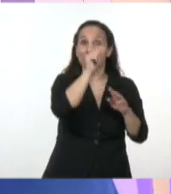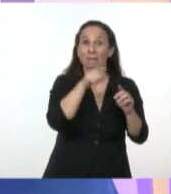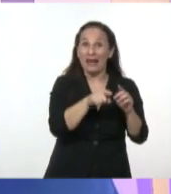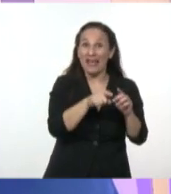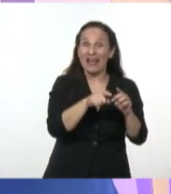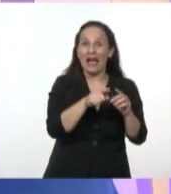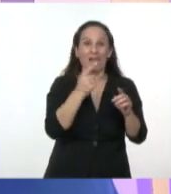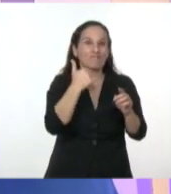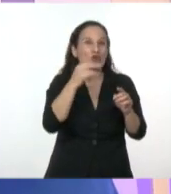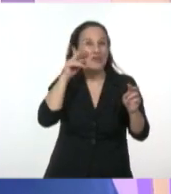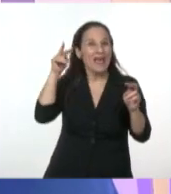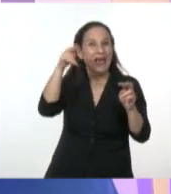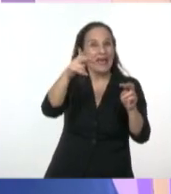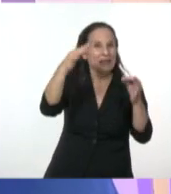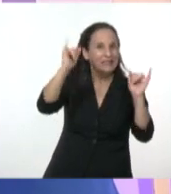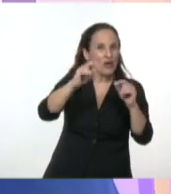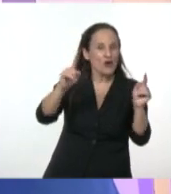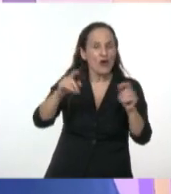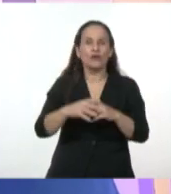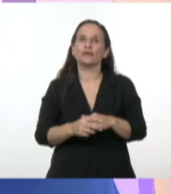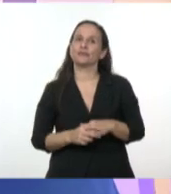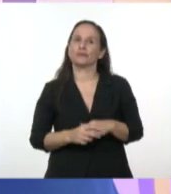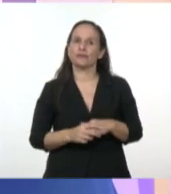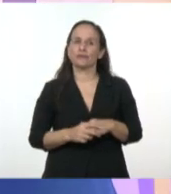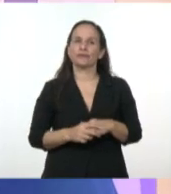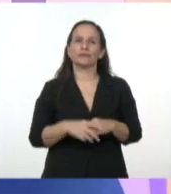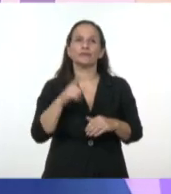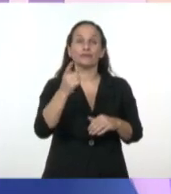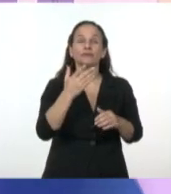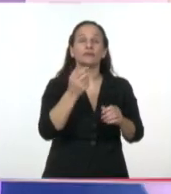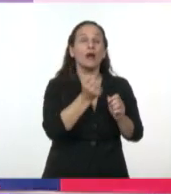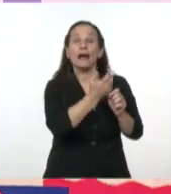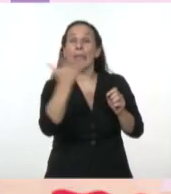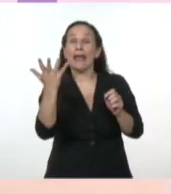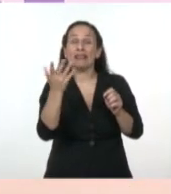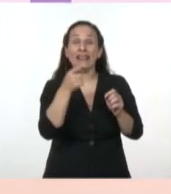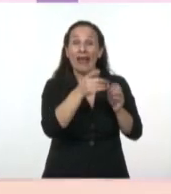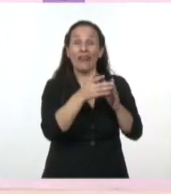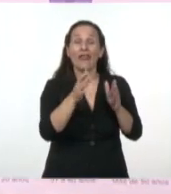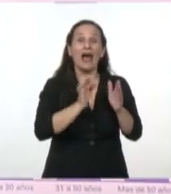muestra, no sé si se puede ver, cuántos femicidios hubieron en el